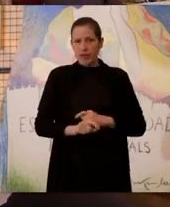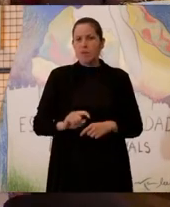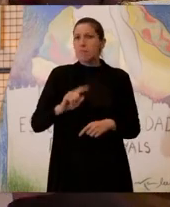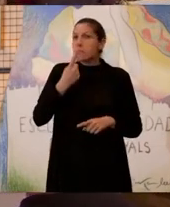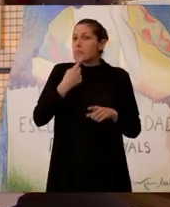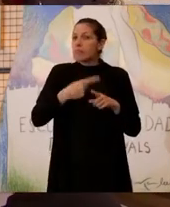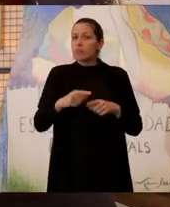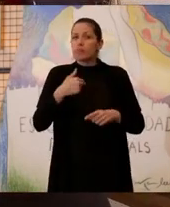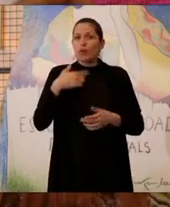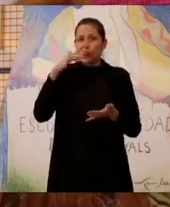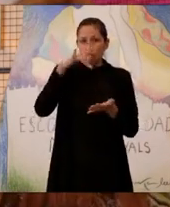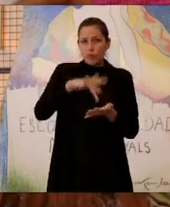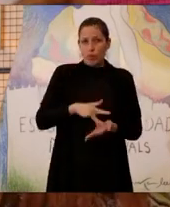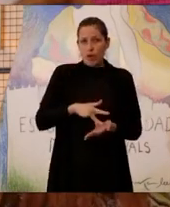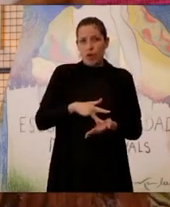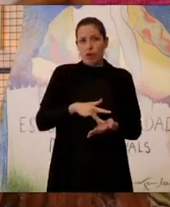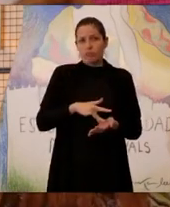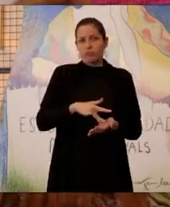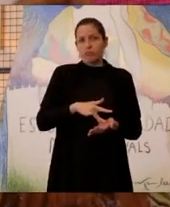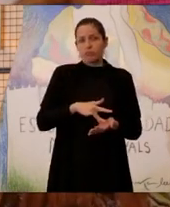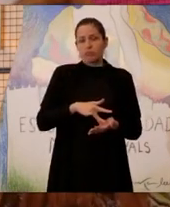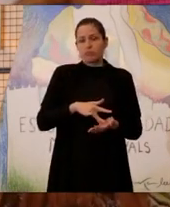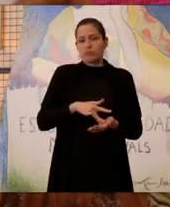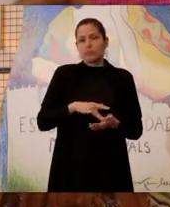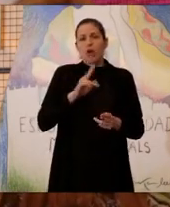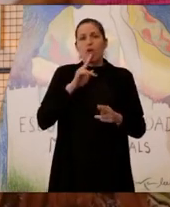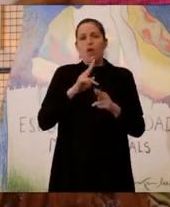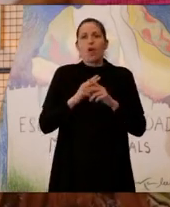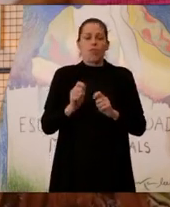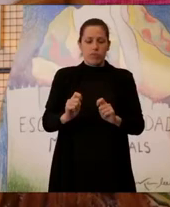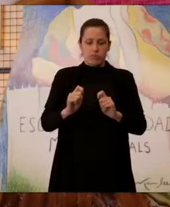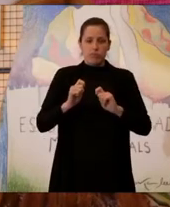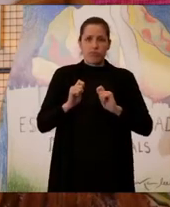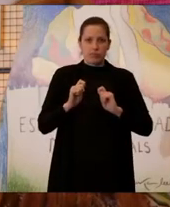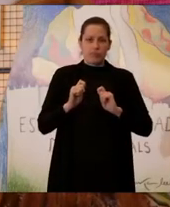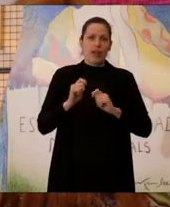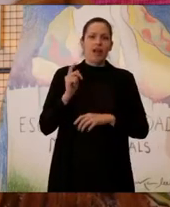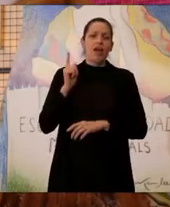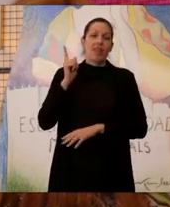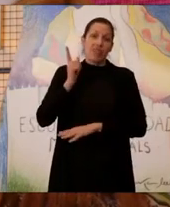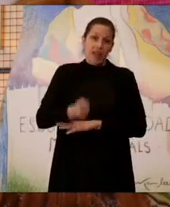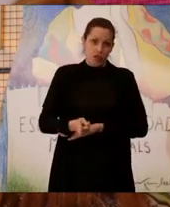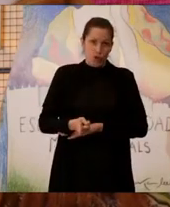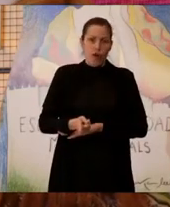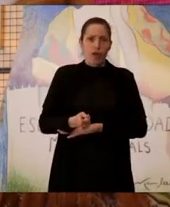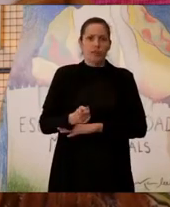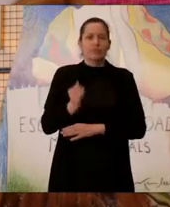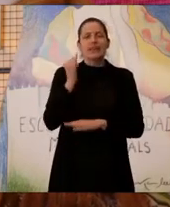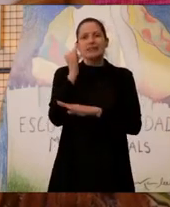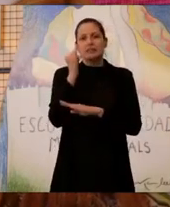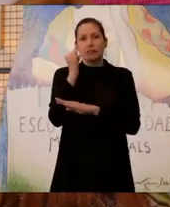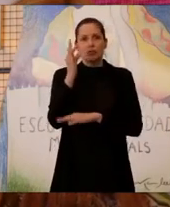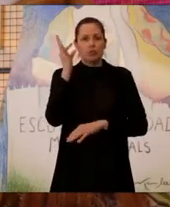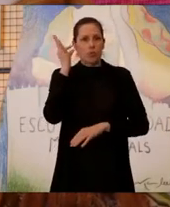que me tocó cuando fui nombrada directora del instituto de la mujer fue para sustituir a la ministra que no podía ir En aquel momento